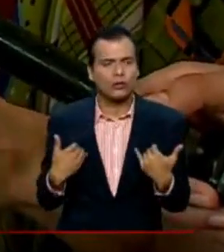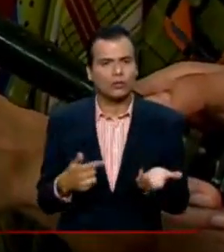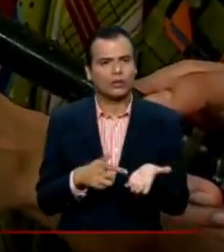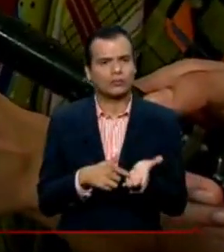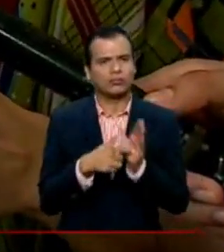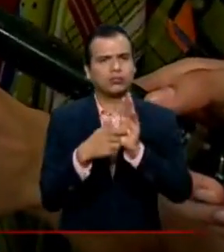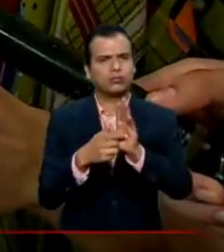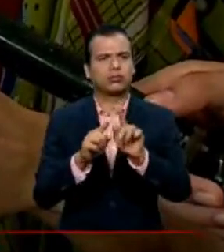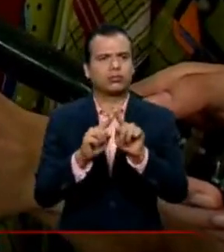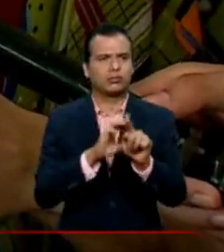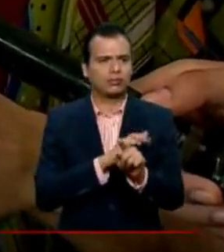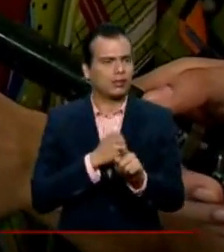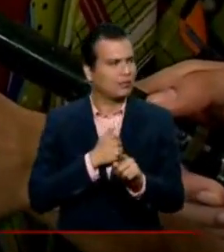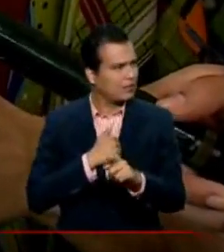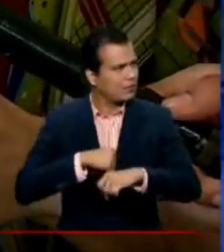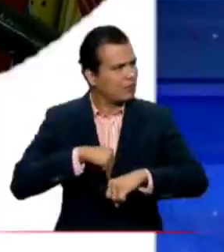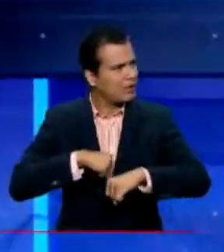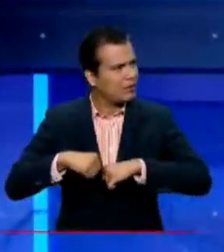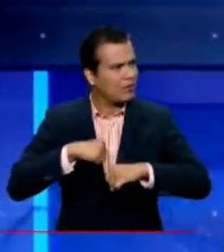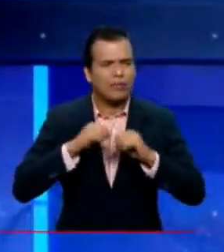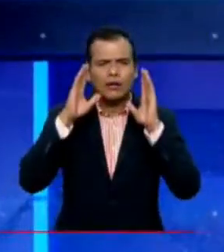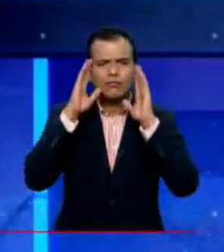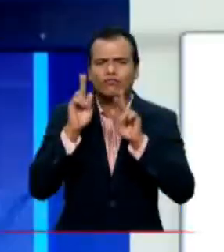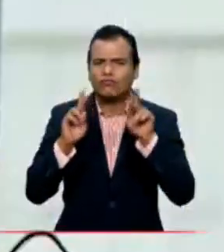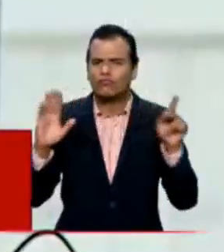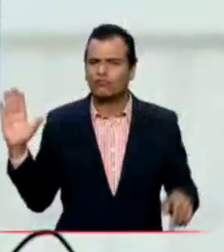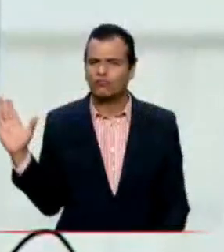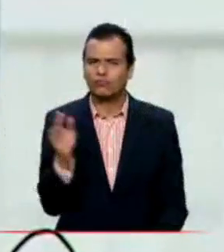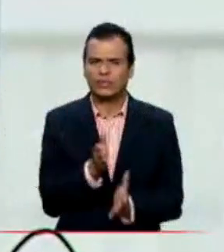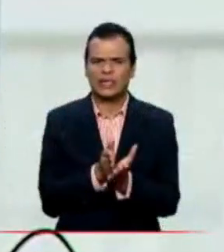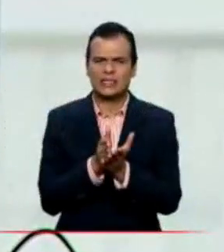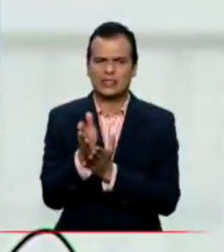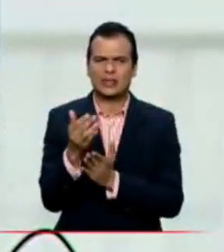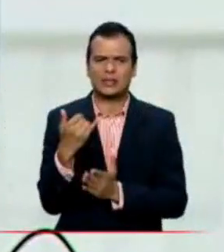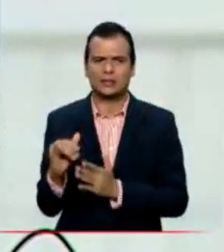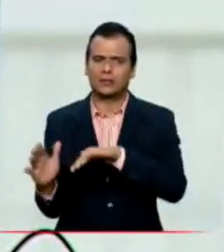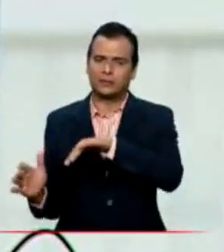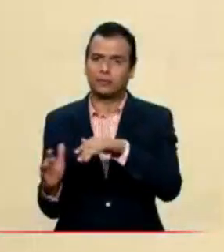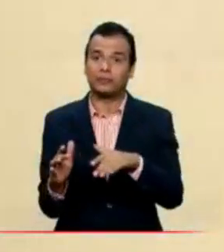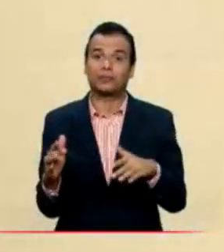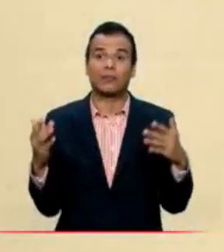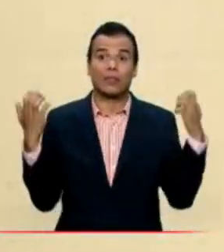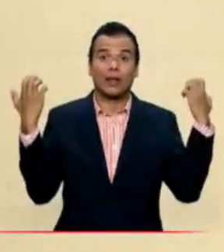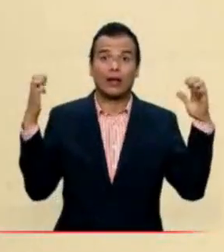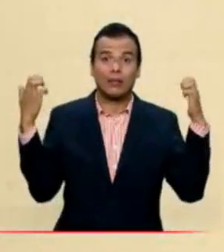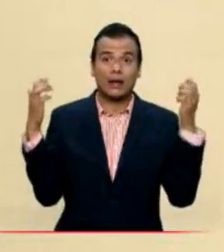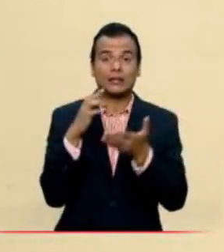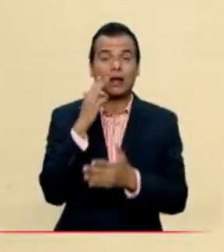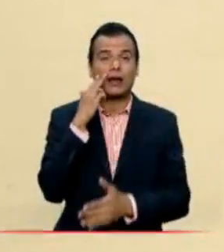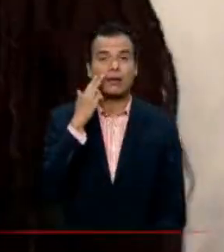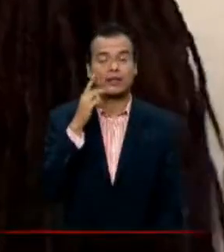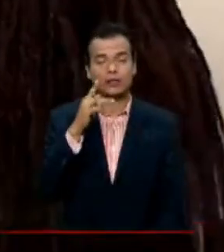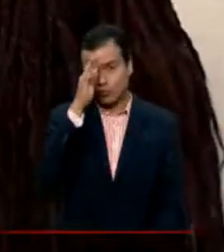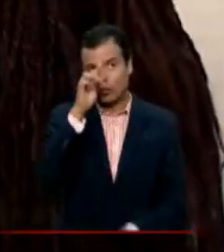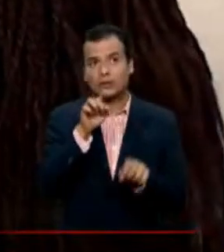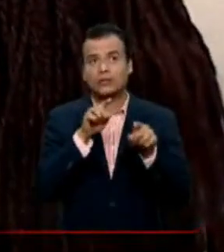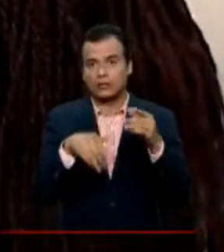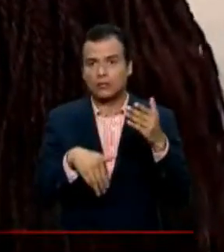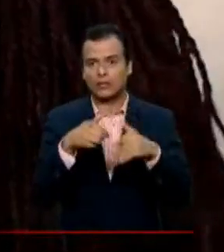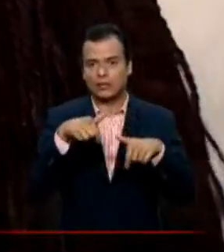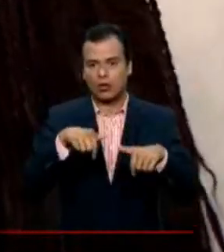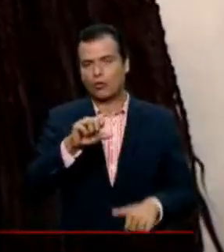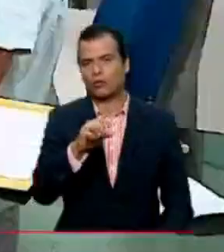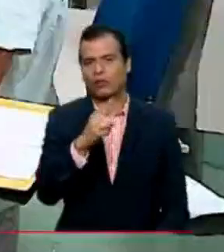en la ciudad, y yo seguiré caminando y escuchando a todos los caleños. La alerta amarilla hospitalaria fue decretada en el Valle del Cauca a partir de